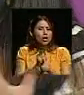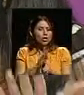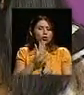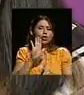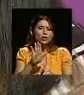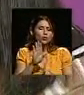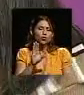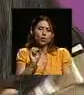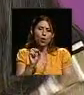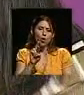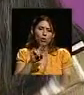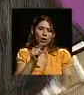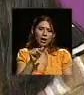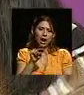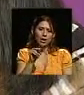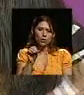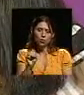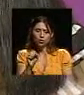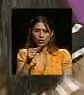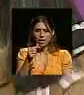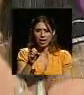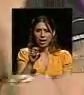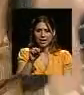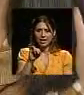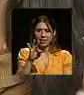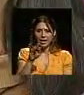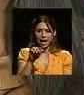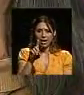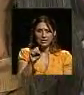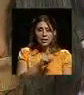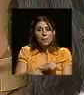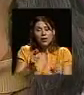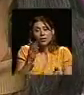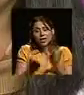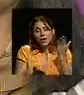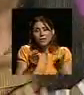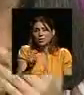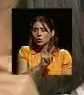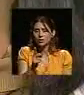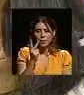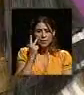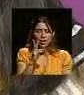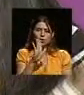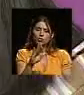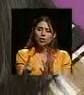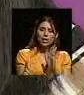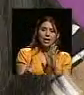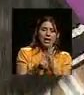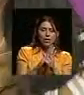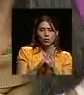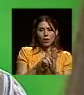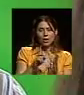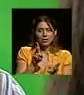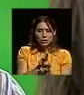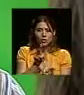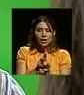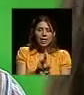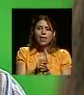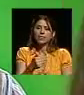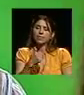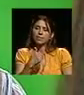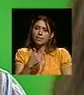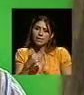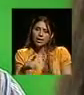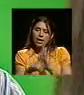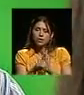una omisión, una invisibilización del derecho a su sexualidad, viéndolo un poco más holístico, del derecho a enamorarse, del derecho a tener pareja,